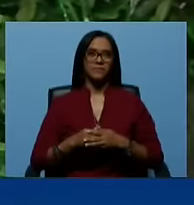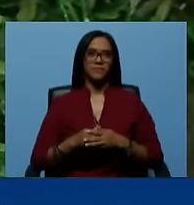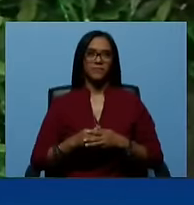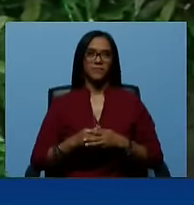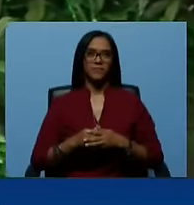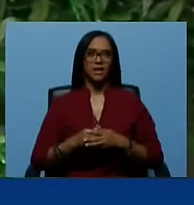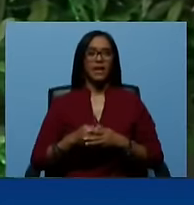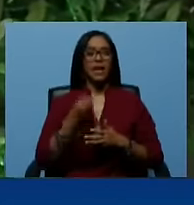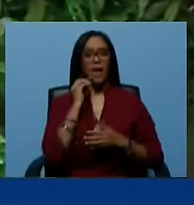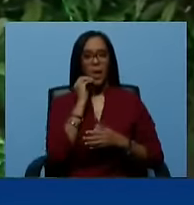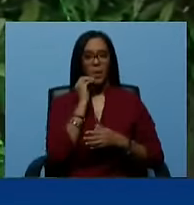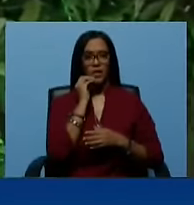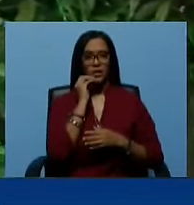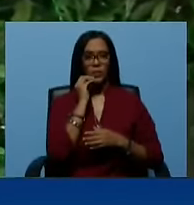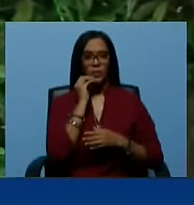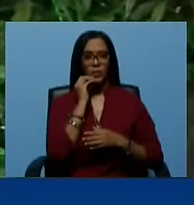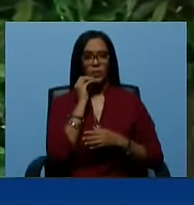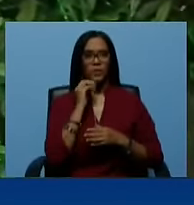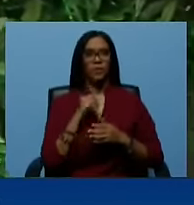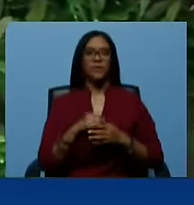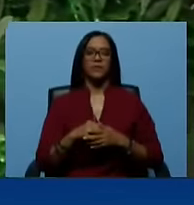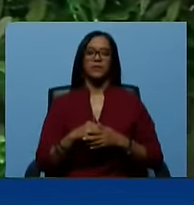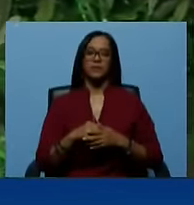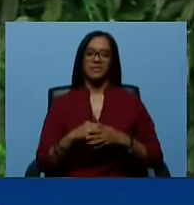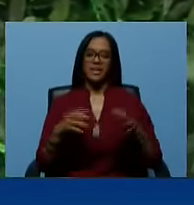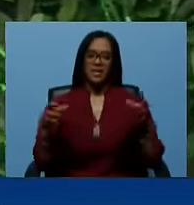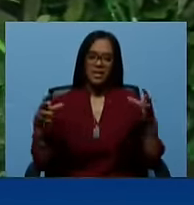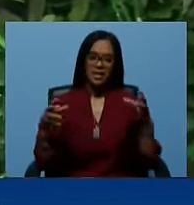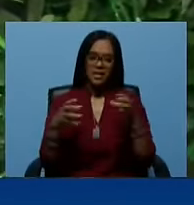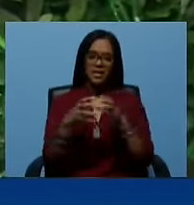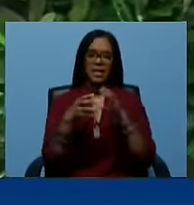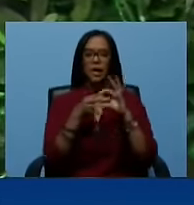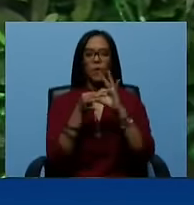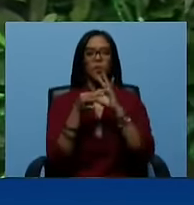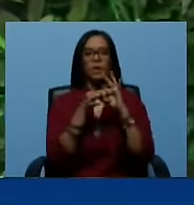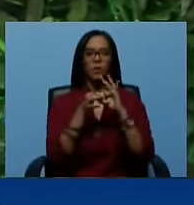que la juventud se haya consolidado como fuerza.